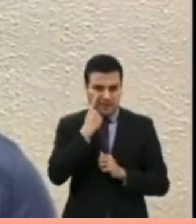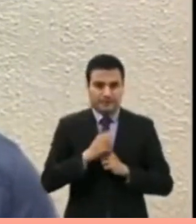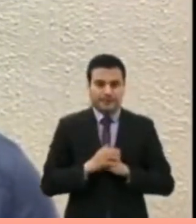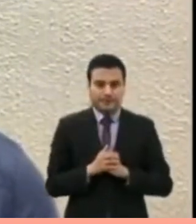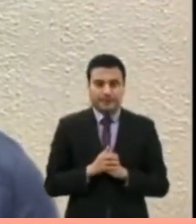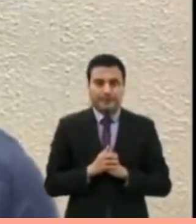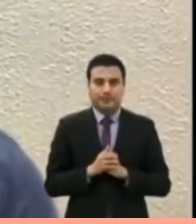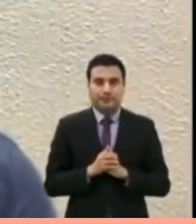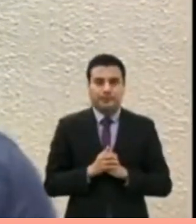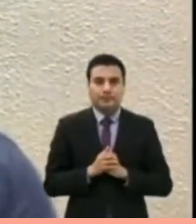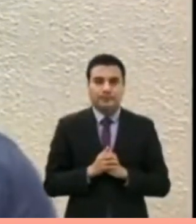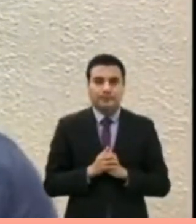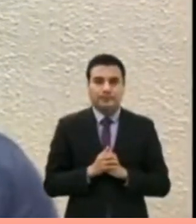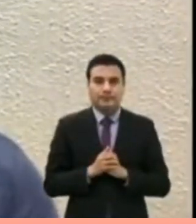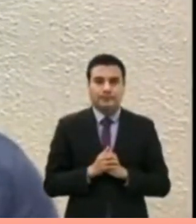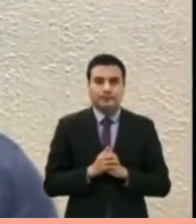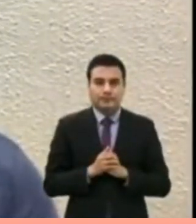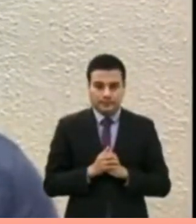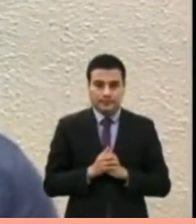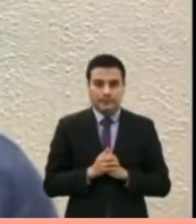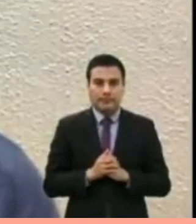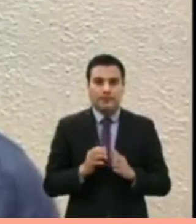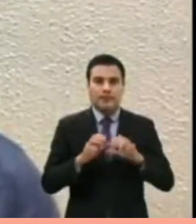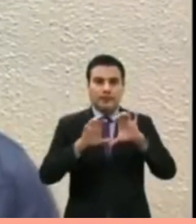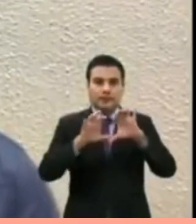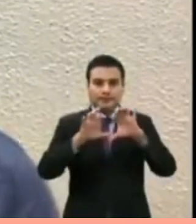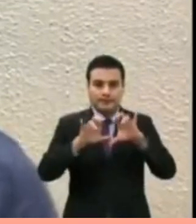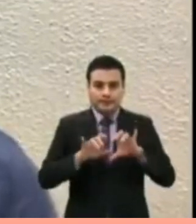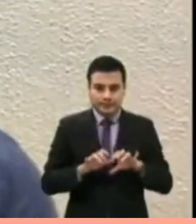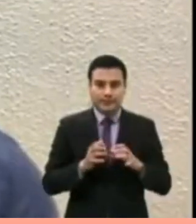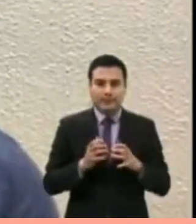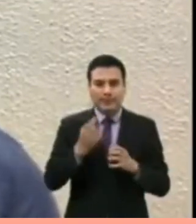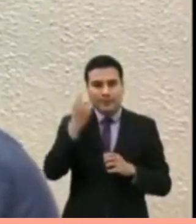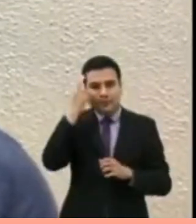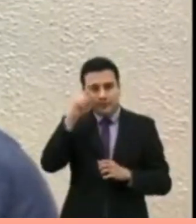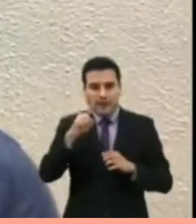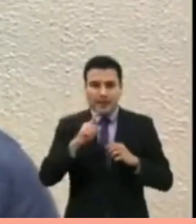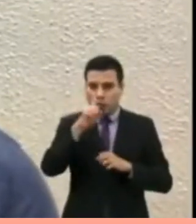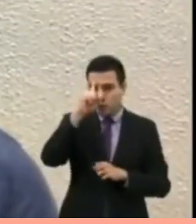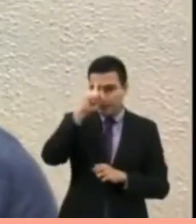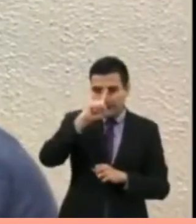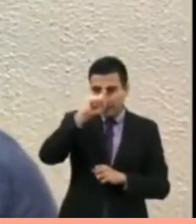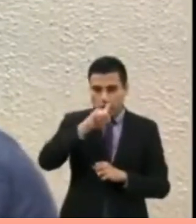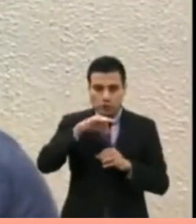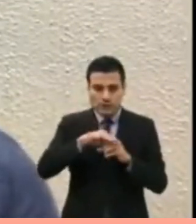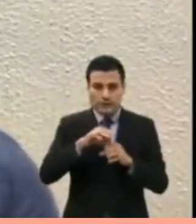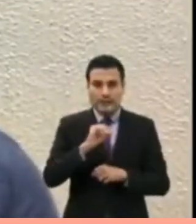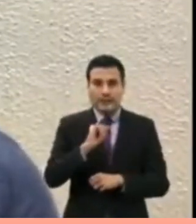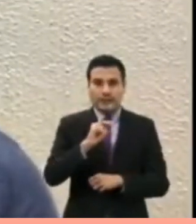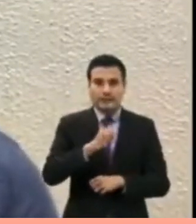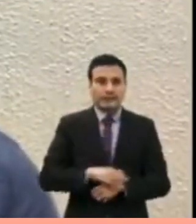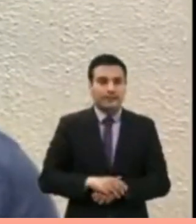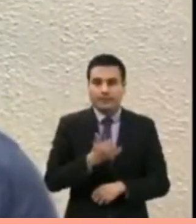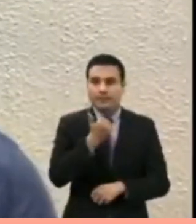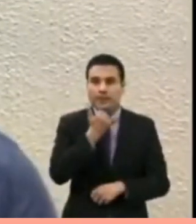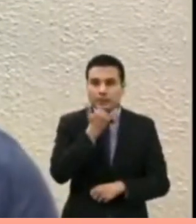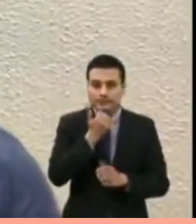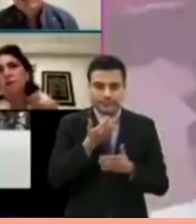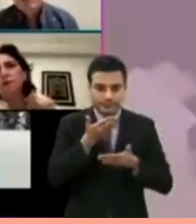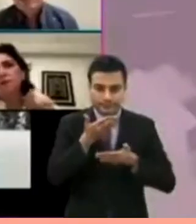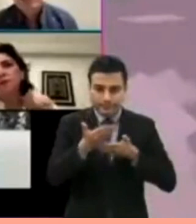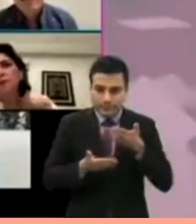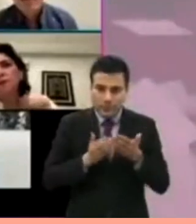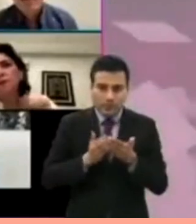sobre la remuneración de los servidores públicos del Consejo General del INE. Para que no quede duda. Señor, representante, lo voy a